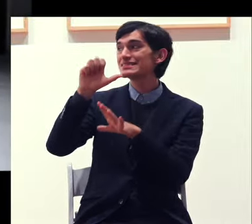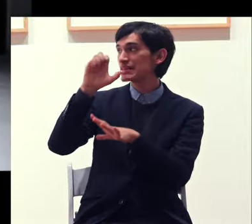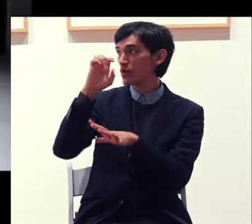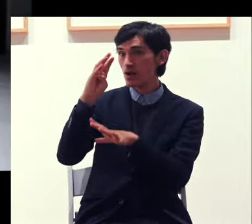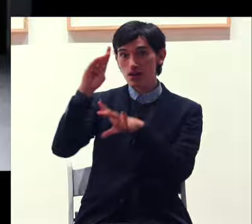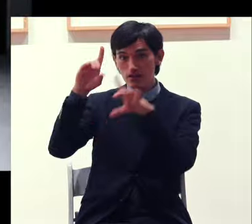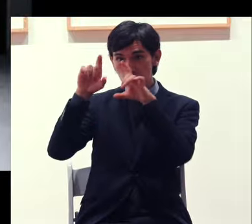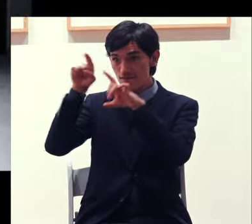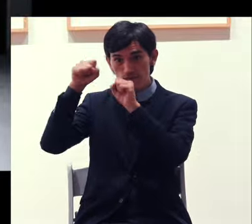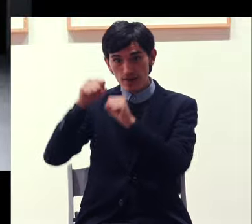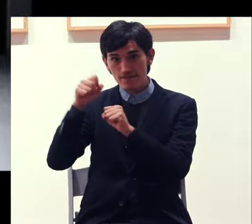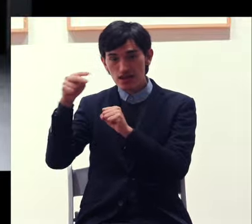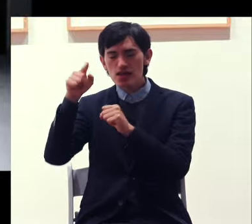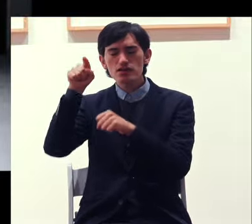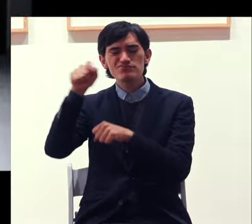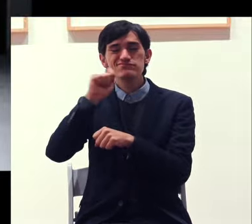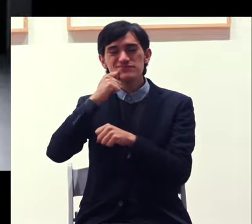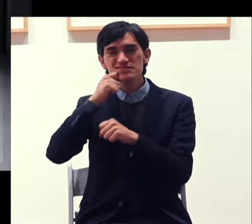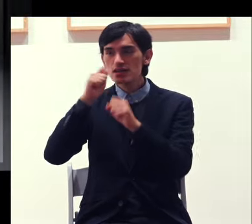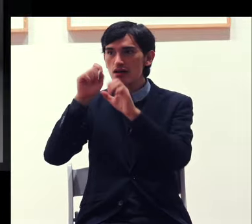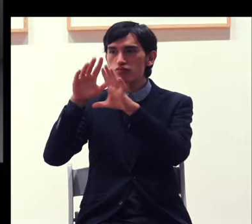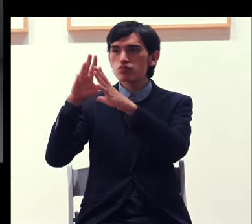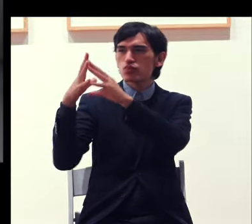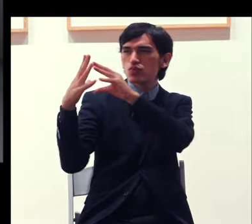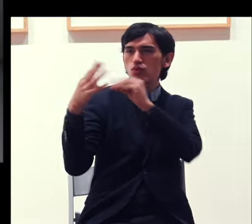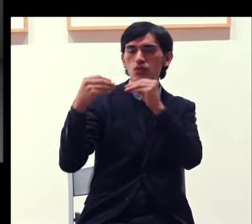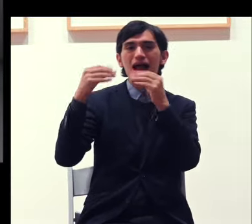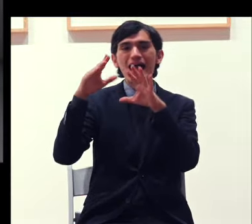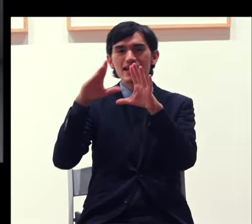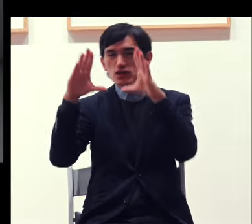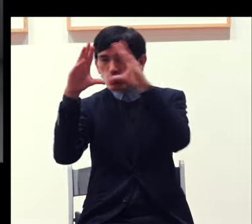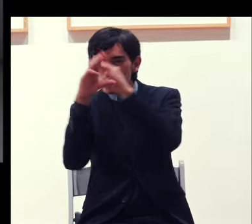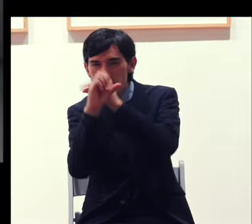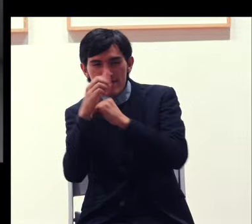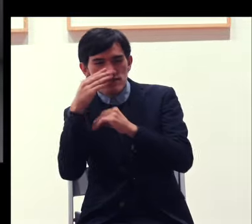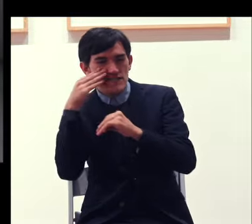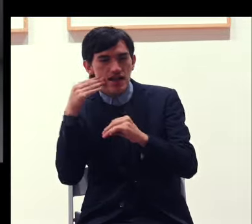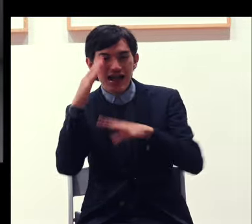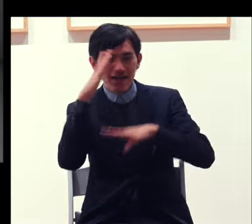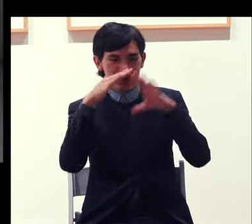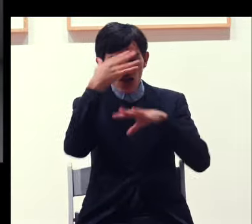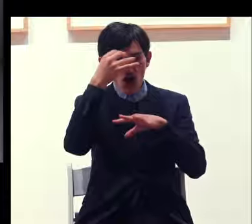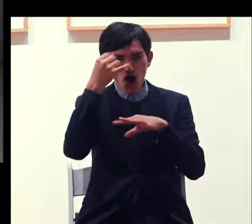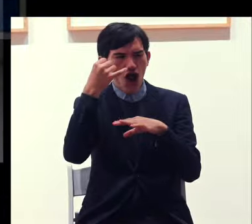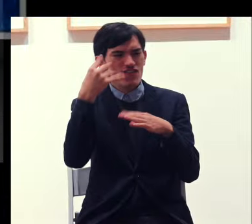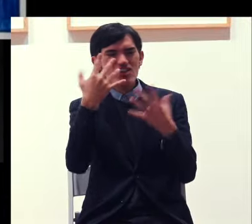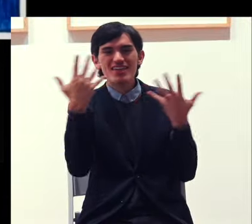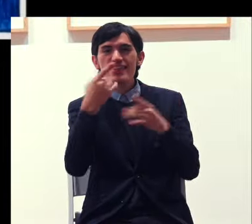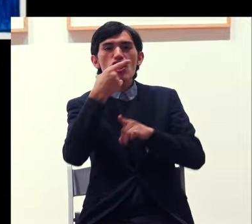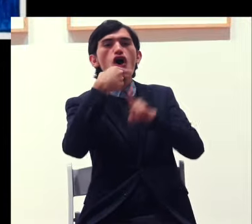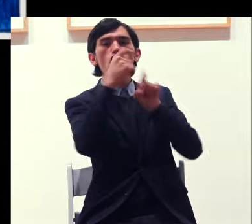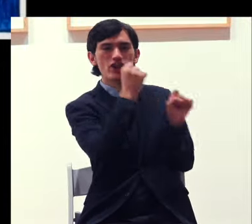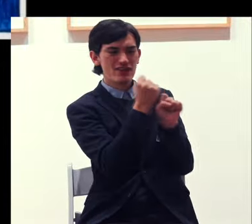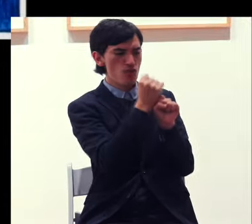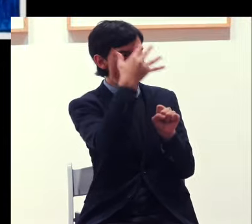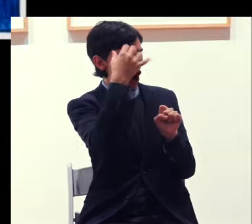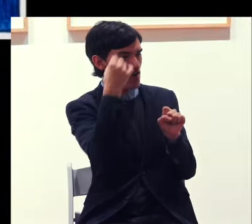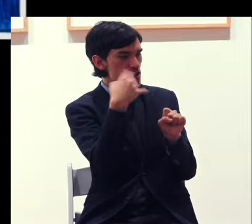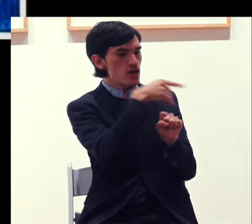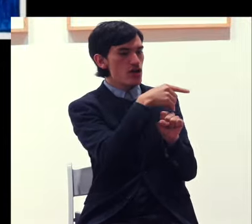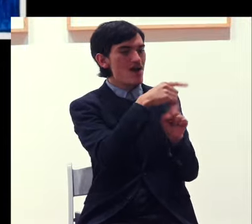de 1964, es un ejemplo evidente. Esas sombras blancas, olvidos de volúmenes